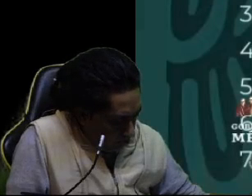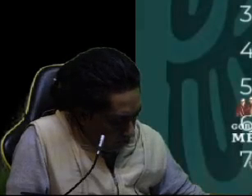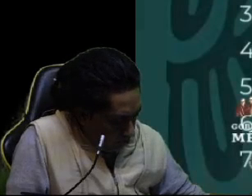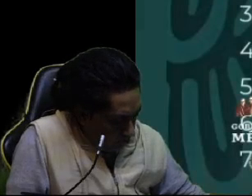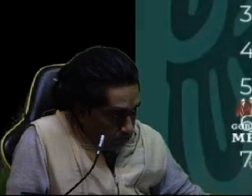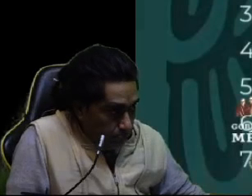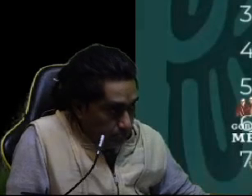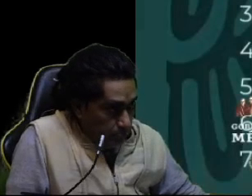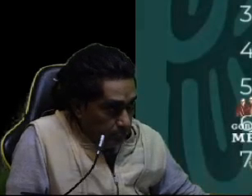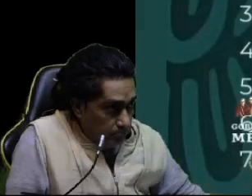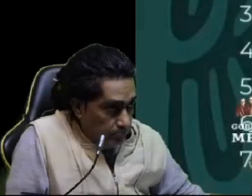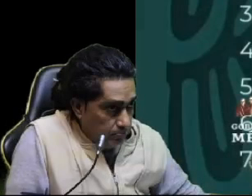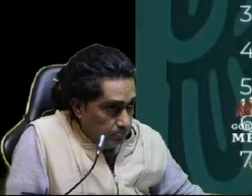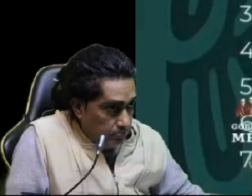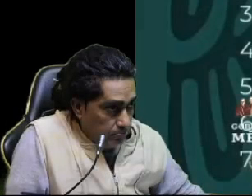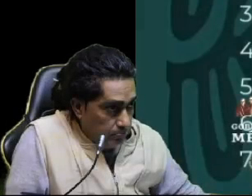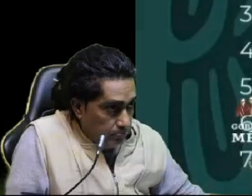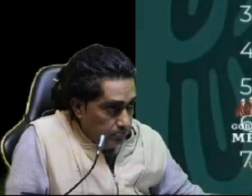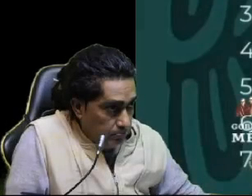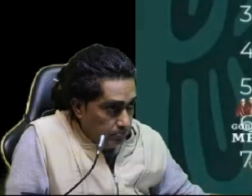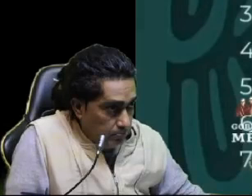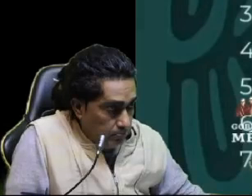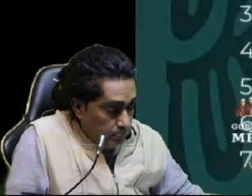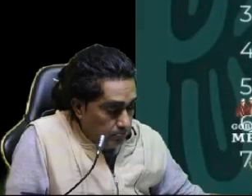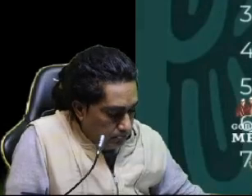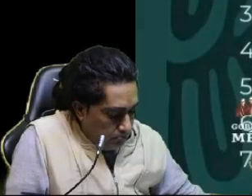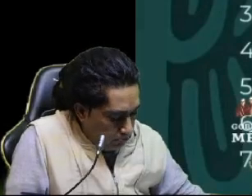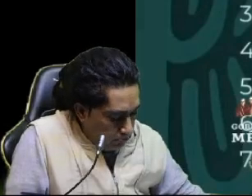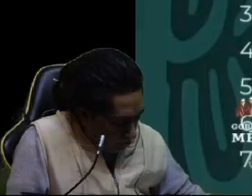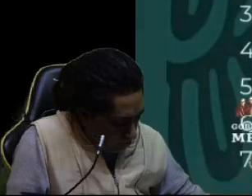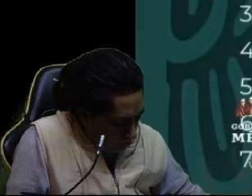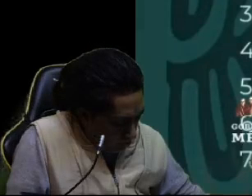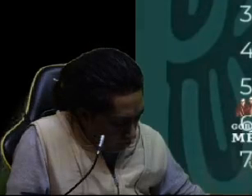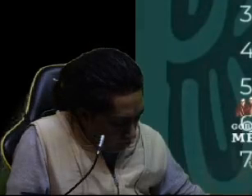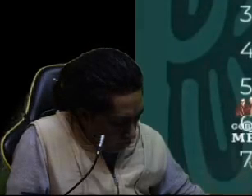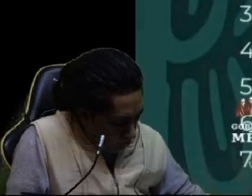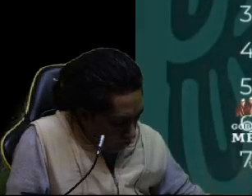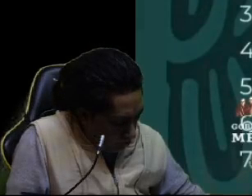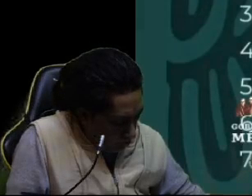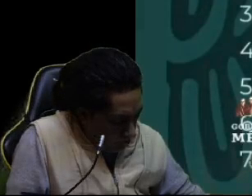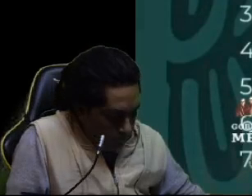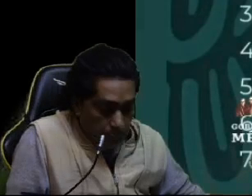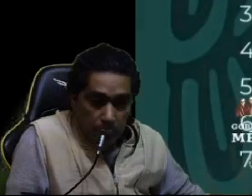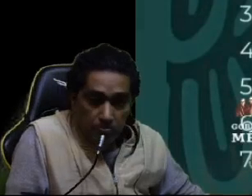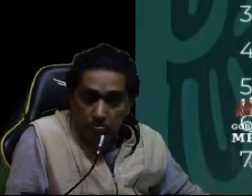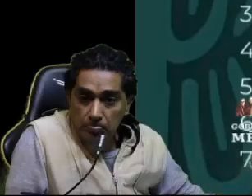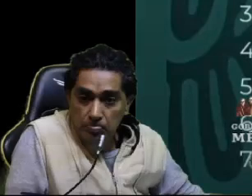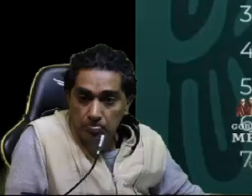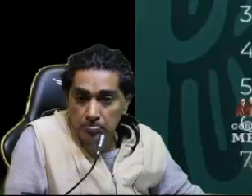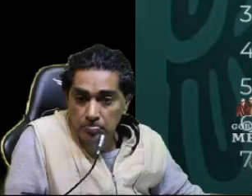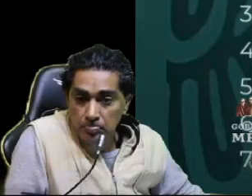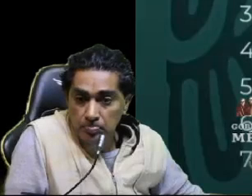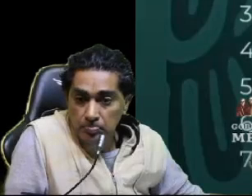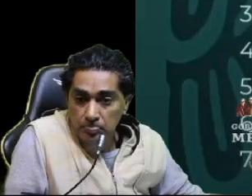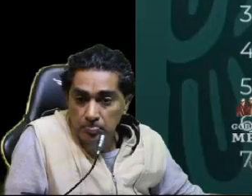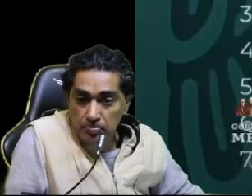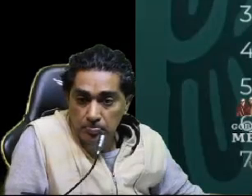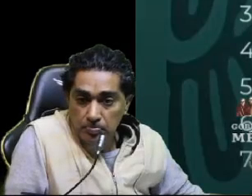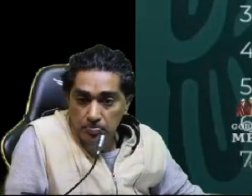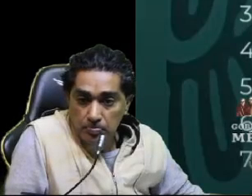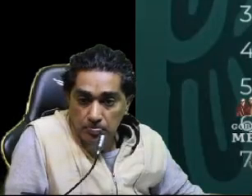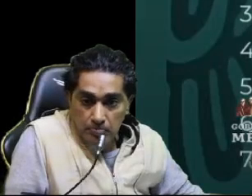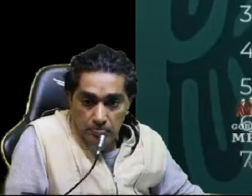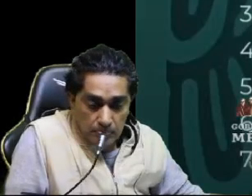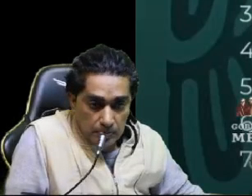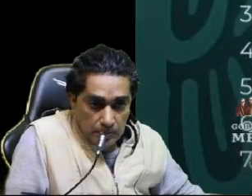es la que corresponde a la edad y se ha determinado que se separará a las personas por decenios de edad.